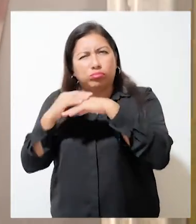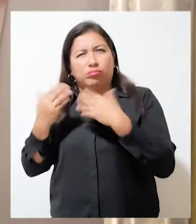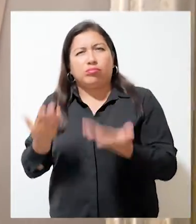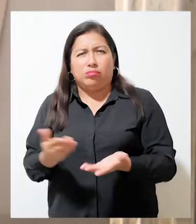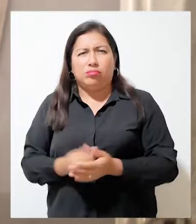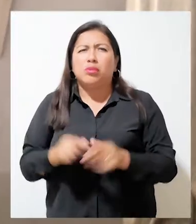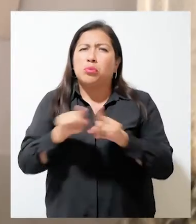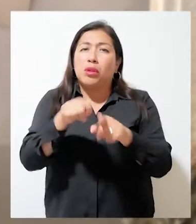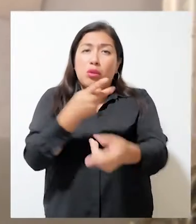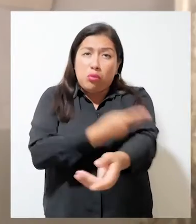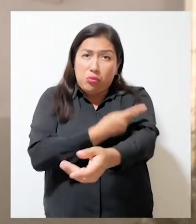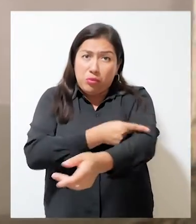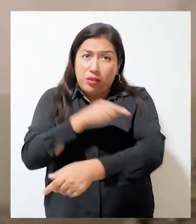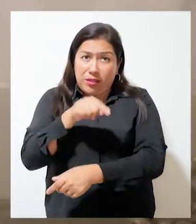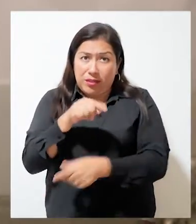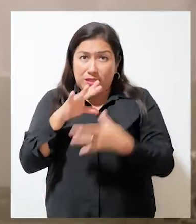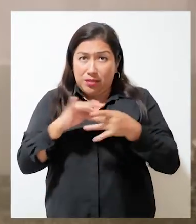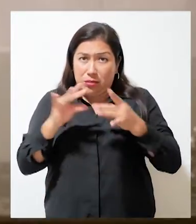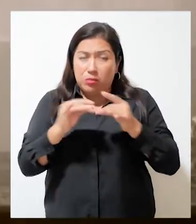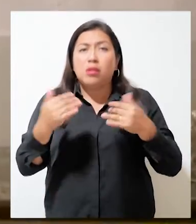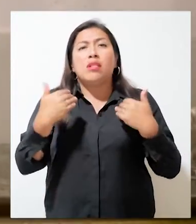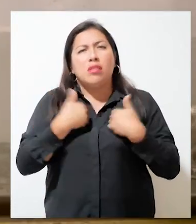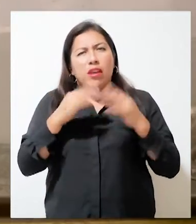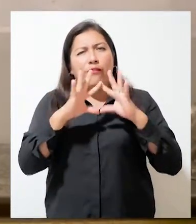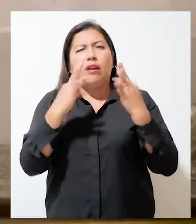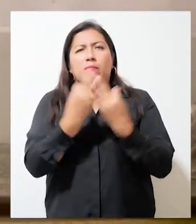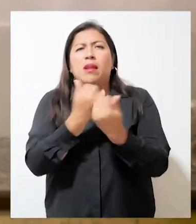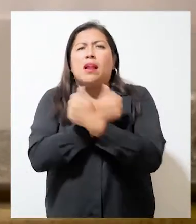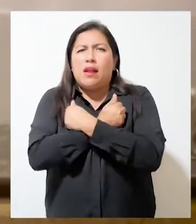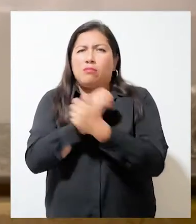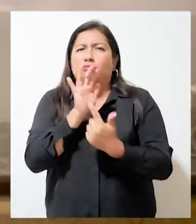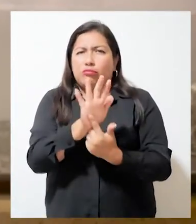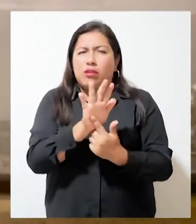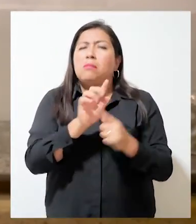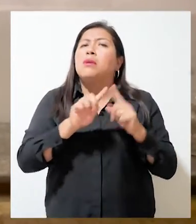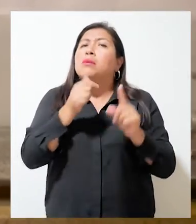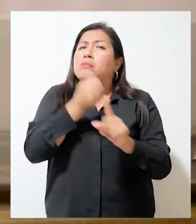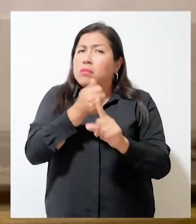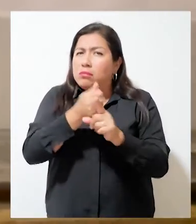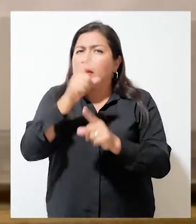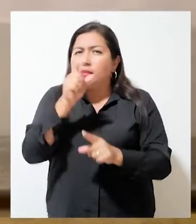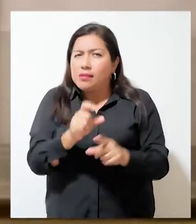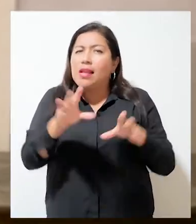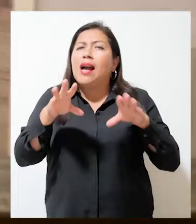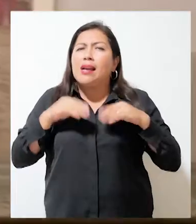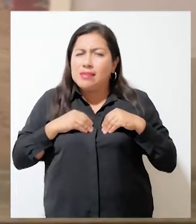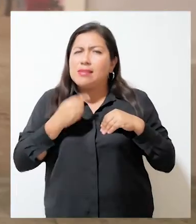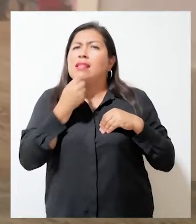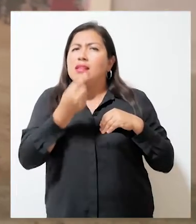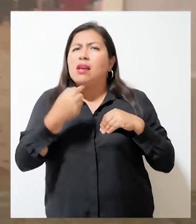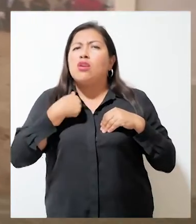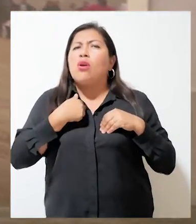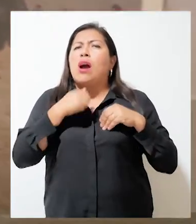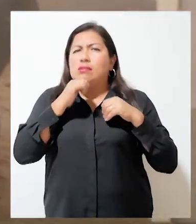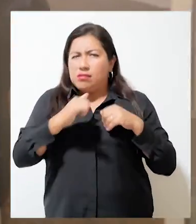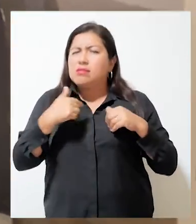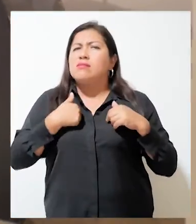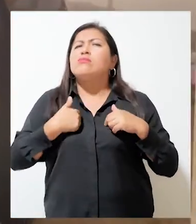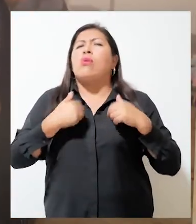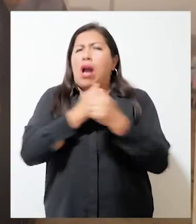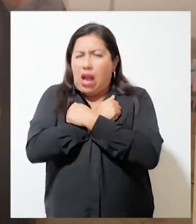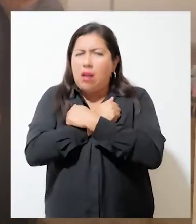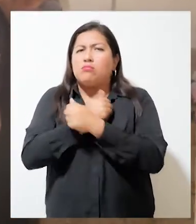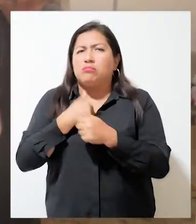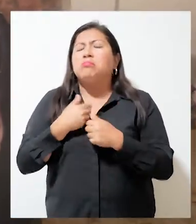ovejita tiene una familia que la ama, pero también tiene que autoaceptarse y decir, así soy, así